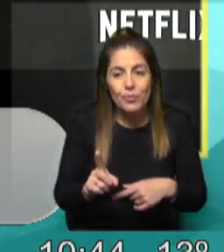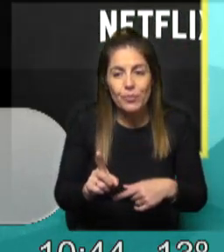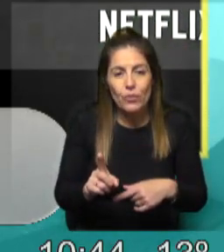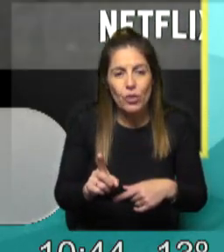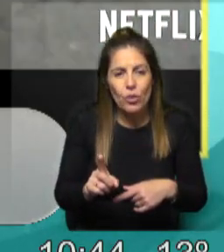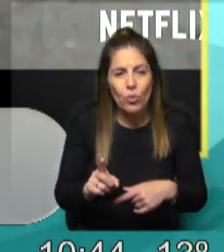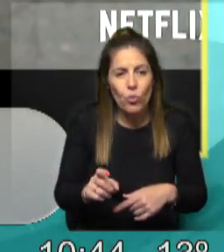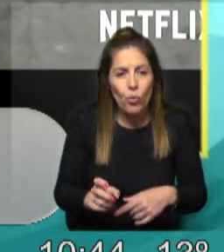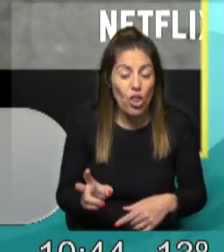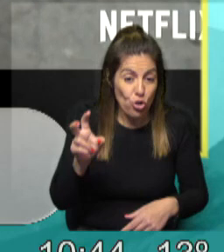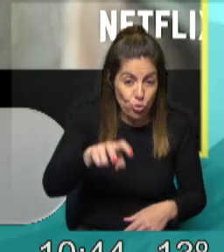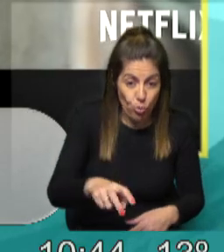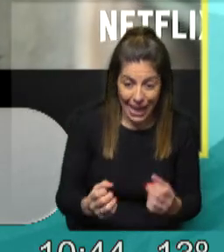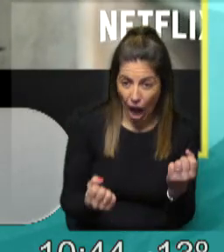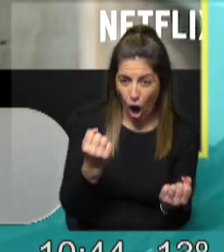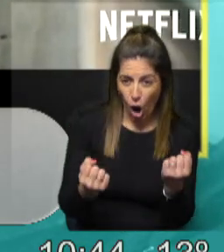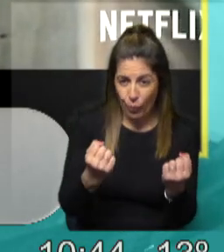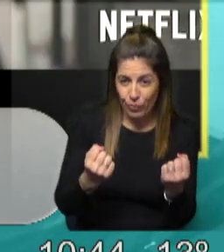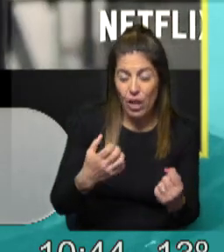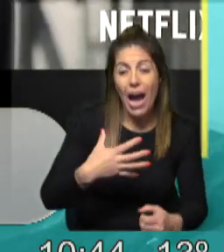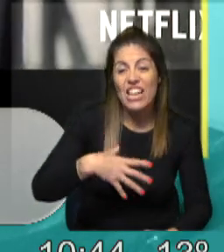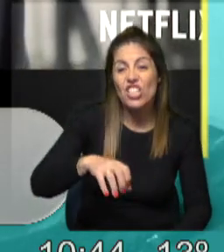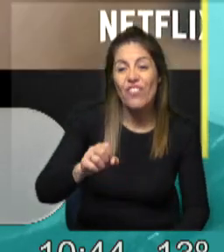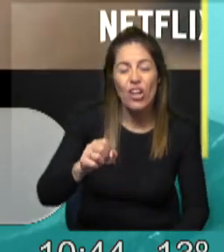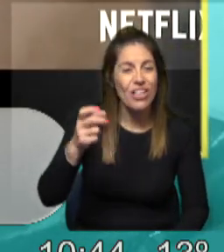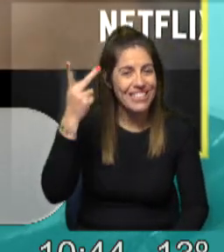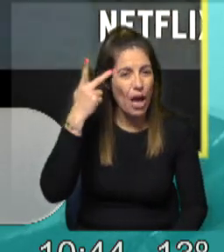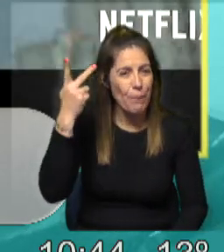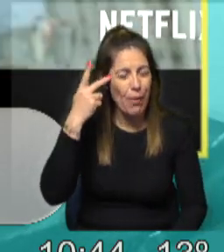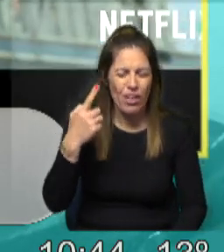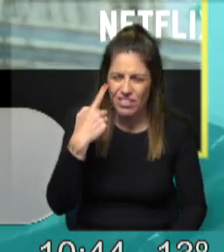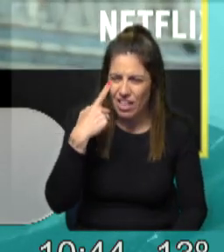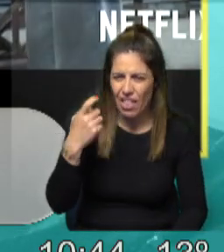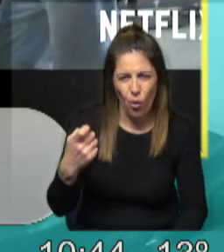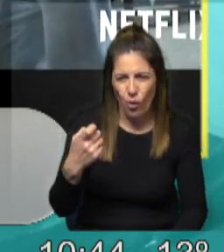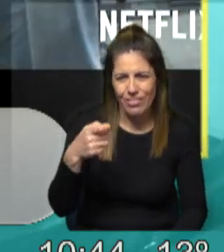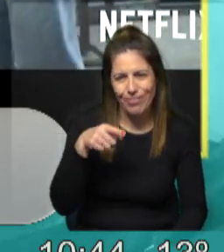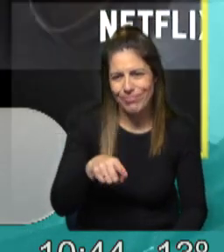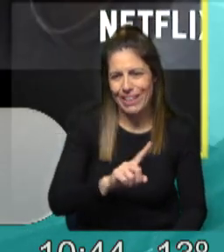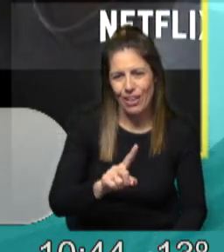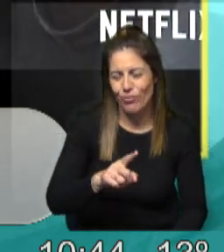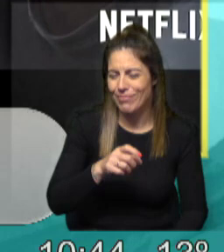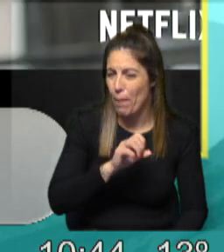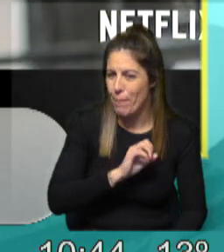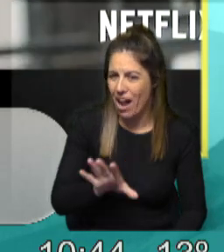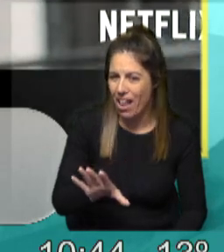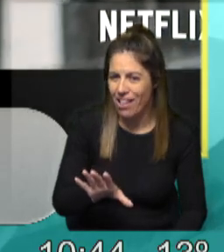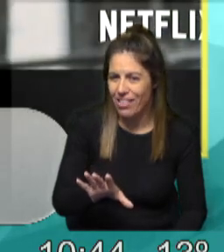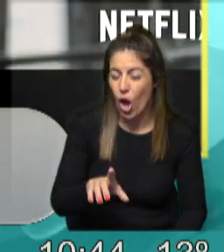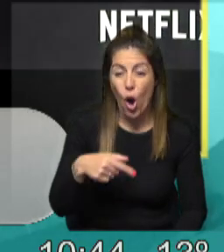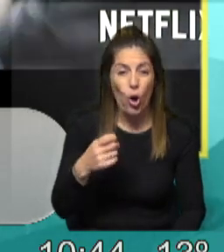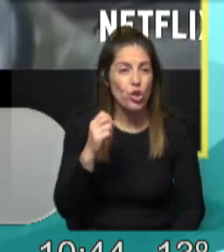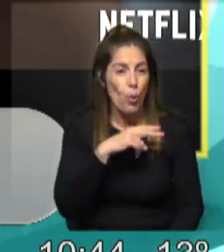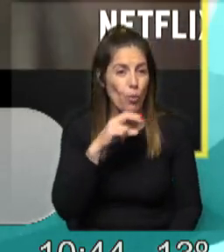cuando lo suben a la combi para llevarlo a San Pablo, ahí ya se da cuenta de que algo no está funcionando bien. Van otros